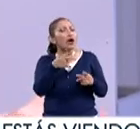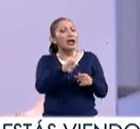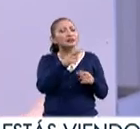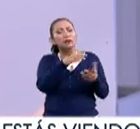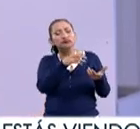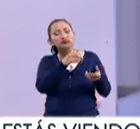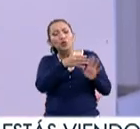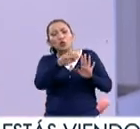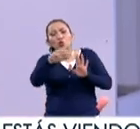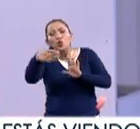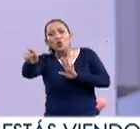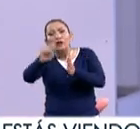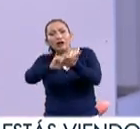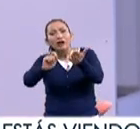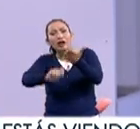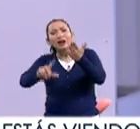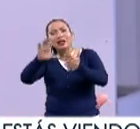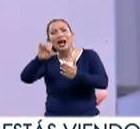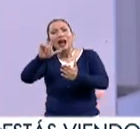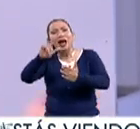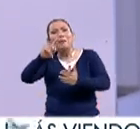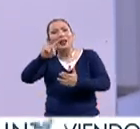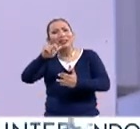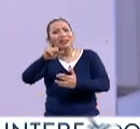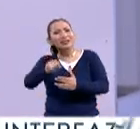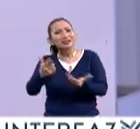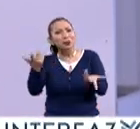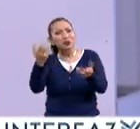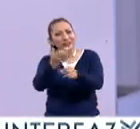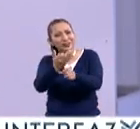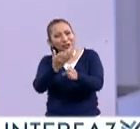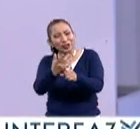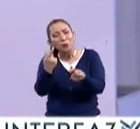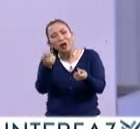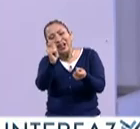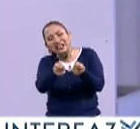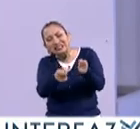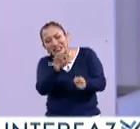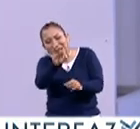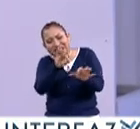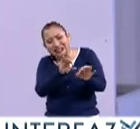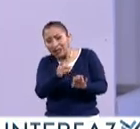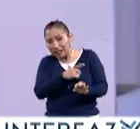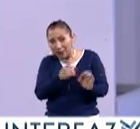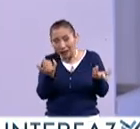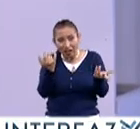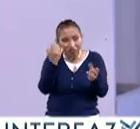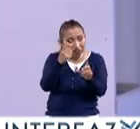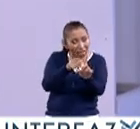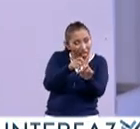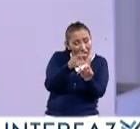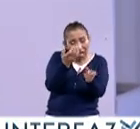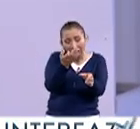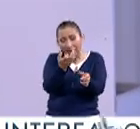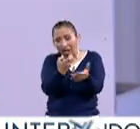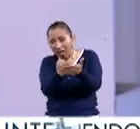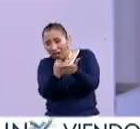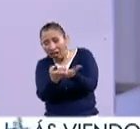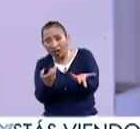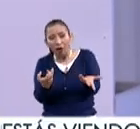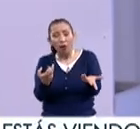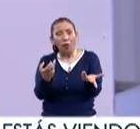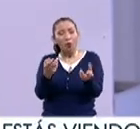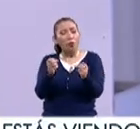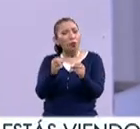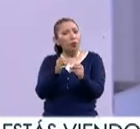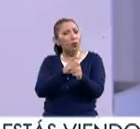este fenómeno literario de las calaveritas? ¿Cuáles son sus características principales? ¿Tienen que ser irónicas? ¿Tienen que ser,